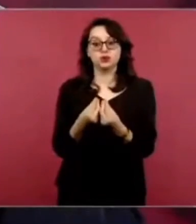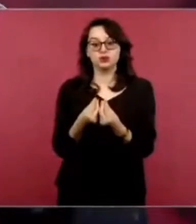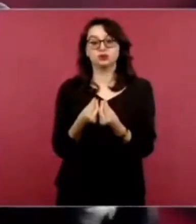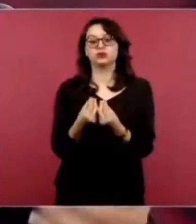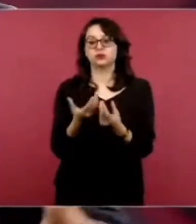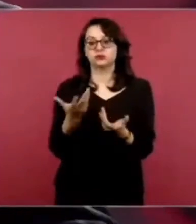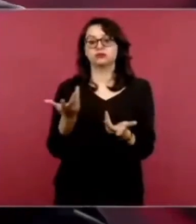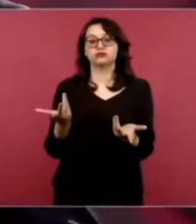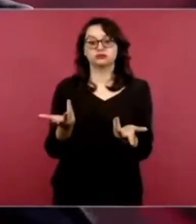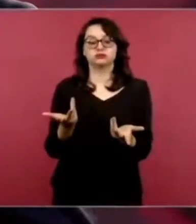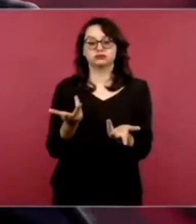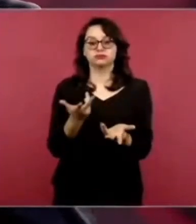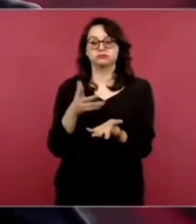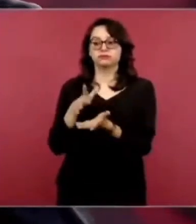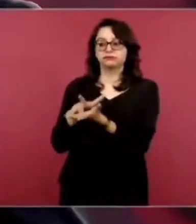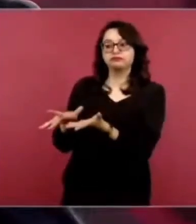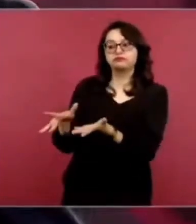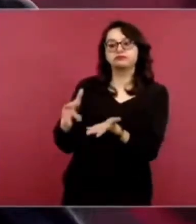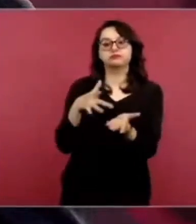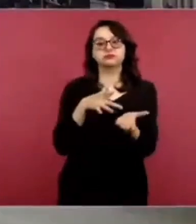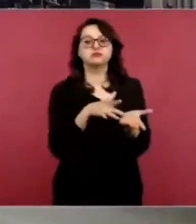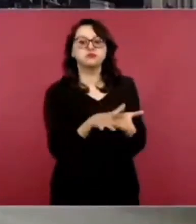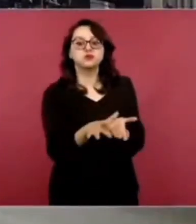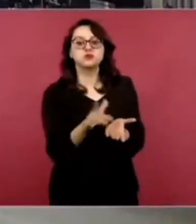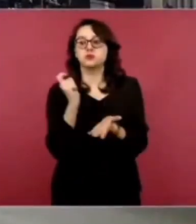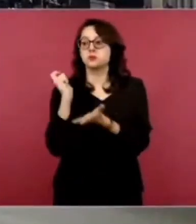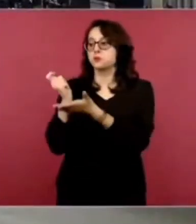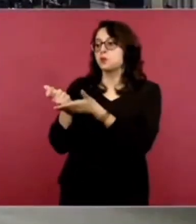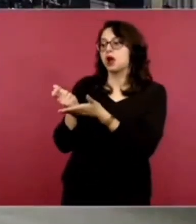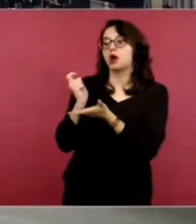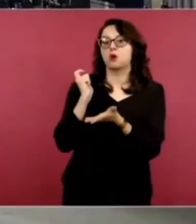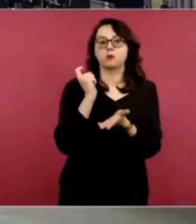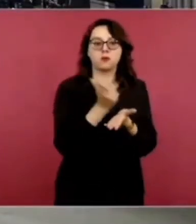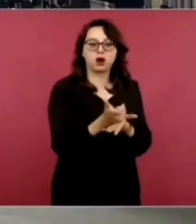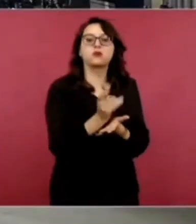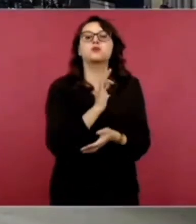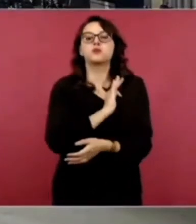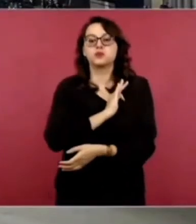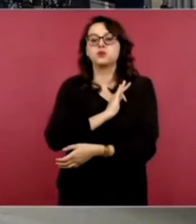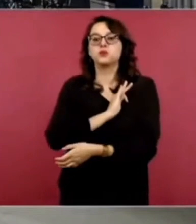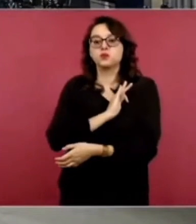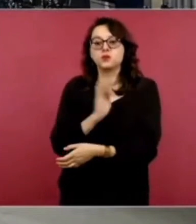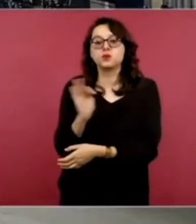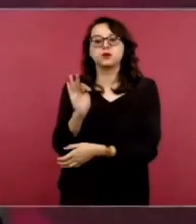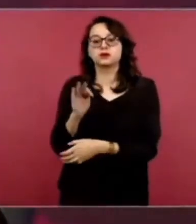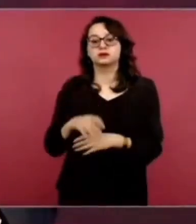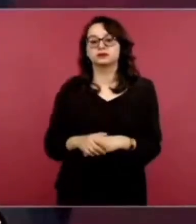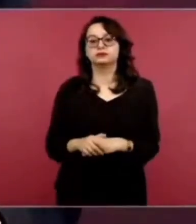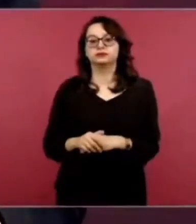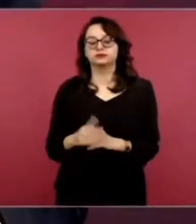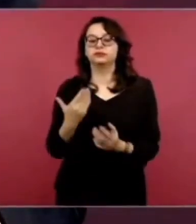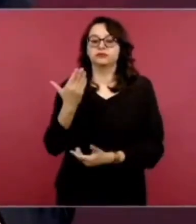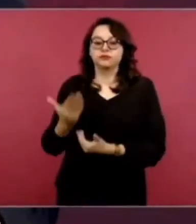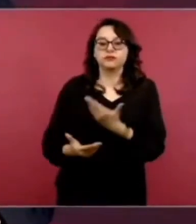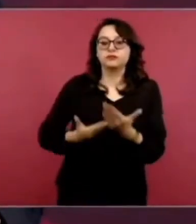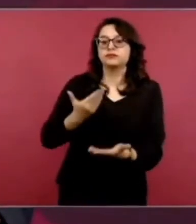de compensación. Pago de derechos ambientales se le llama. Sí, sí, pago por servicios